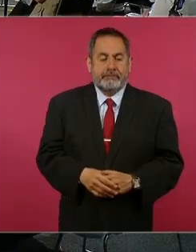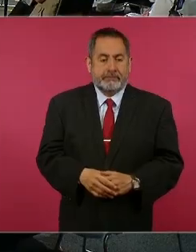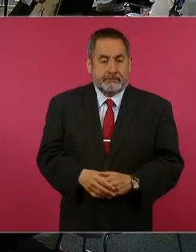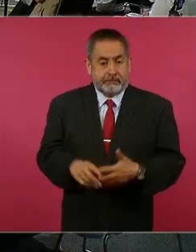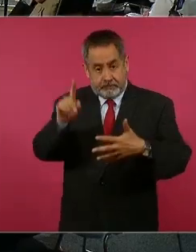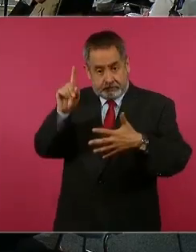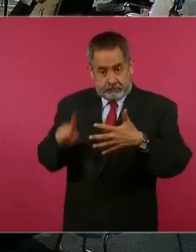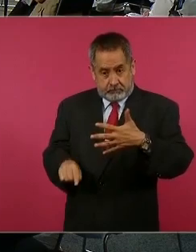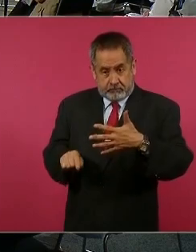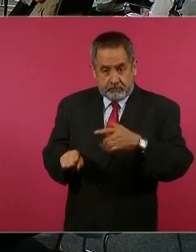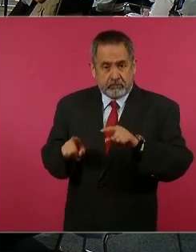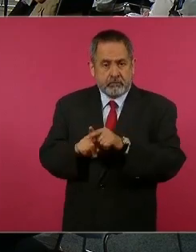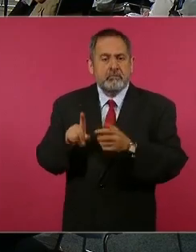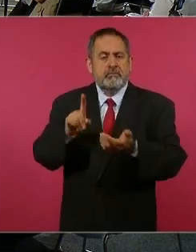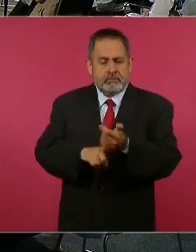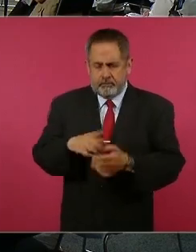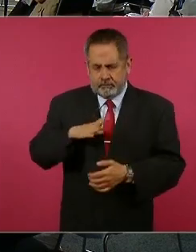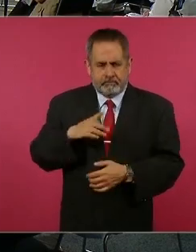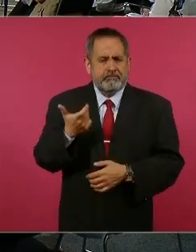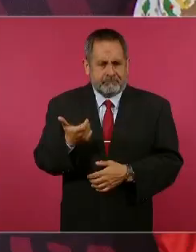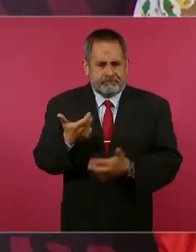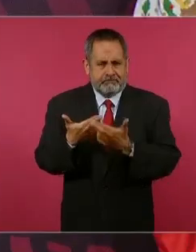Todo esto tiene sus fondos.